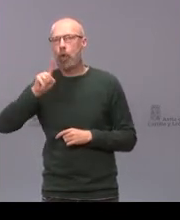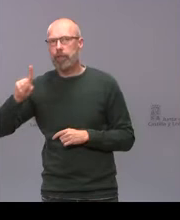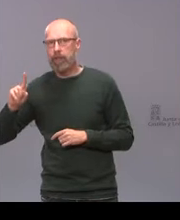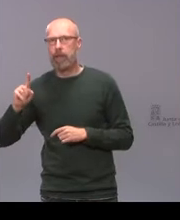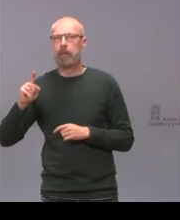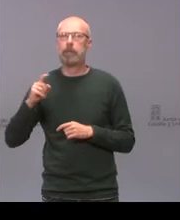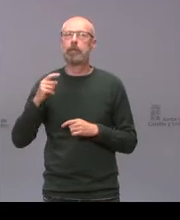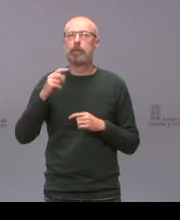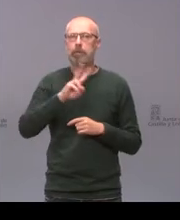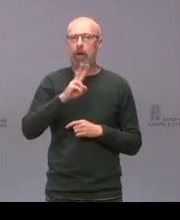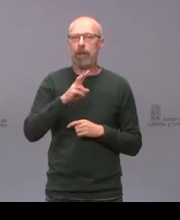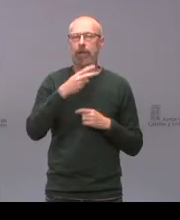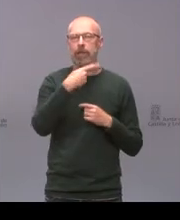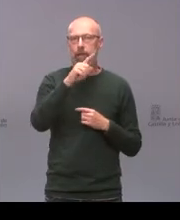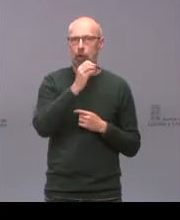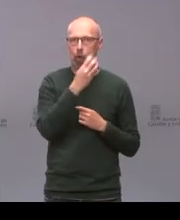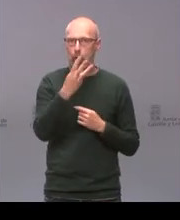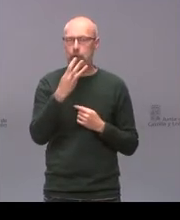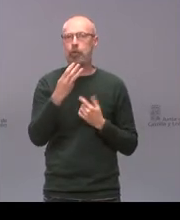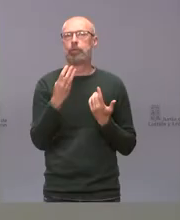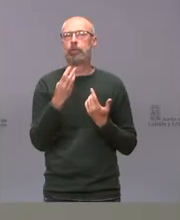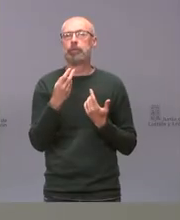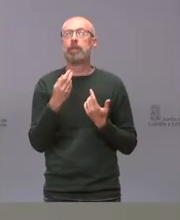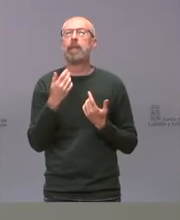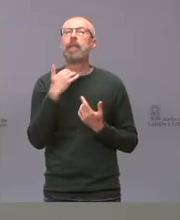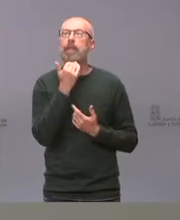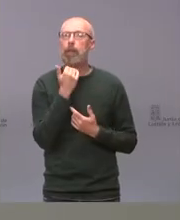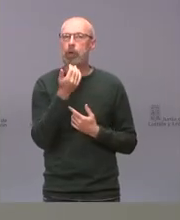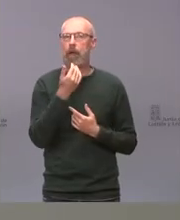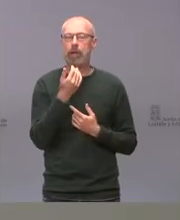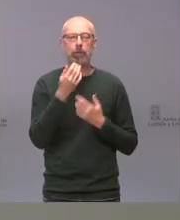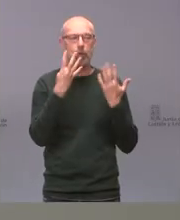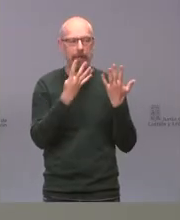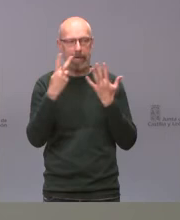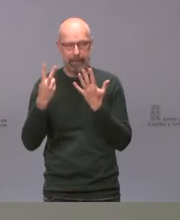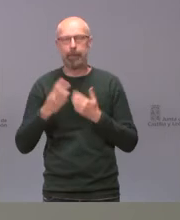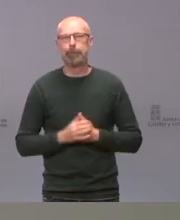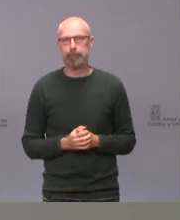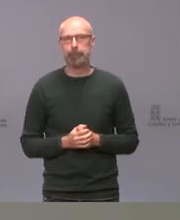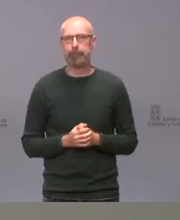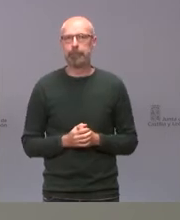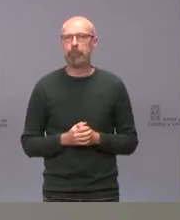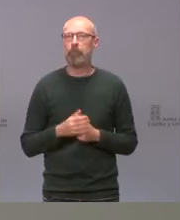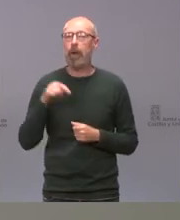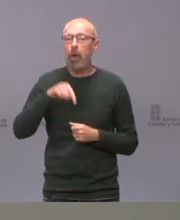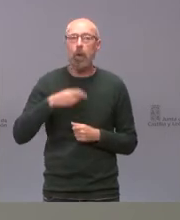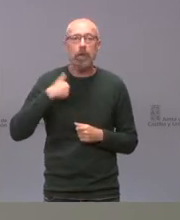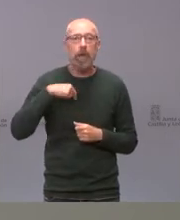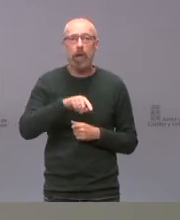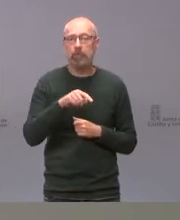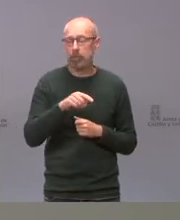Ávila 104 y Zamora 97. Hemos declarado 222 casos nuevos hoy y sigue